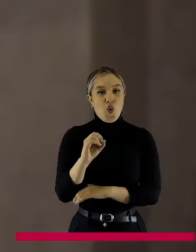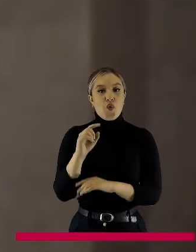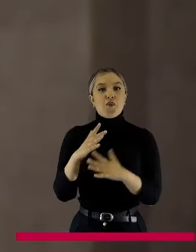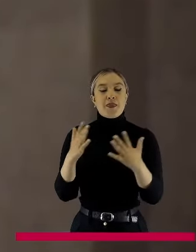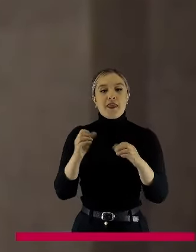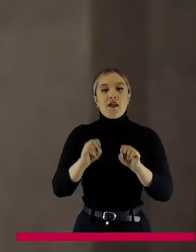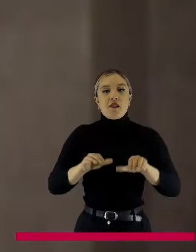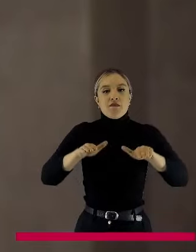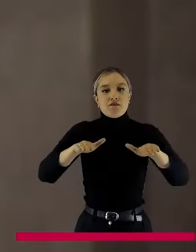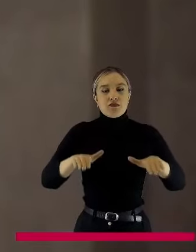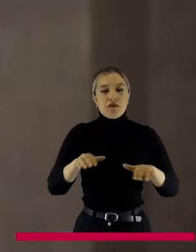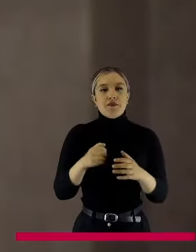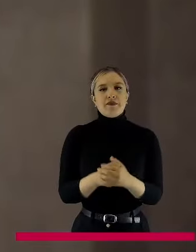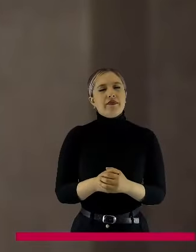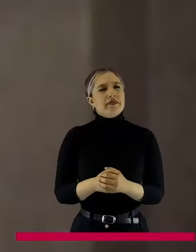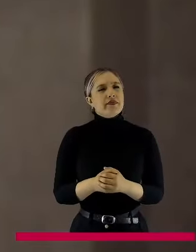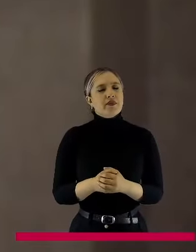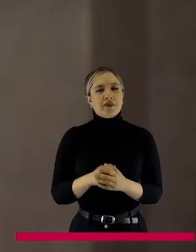Reino de